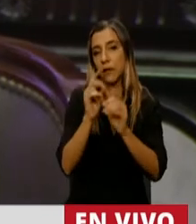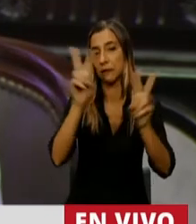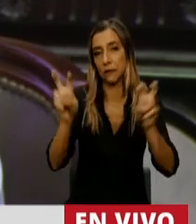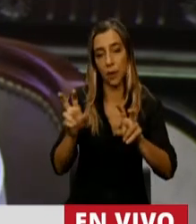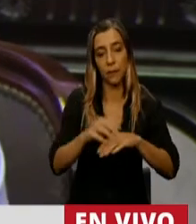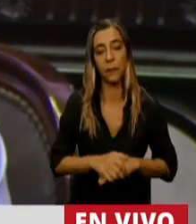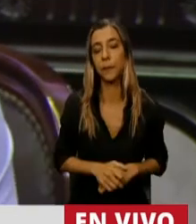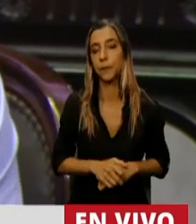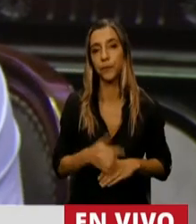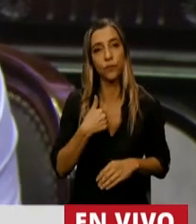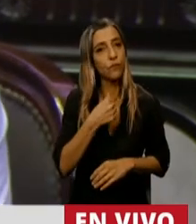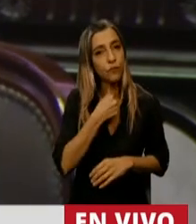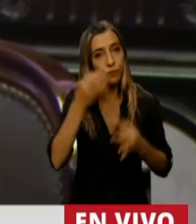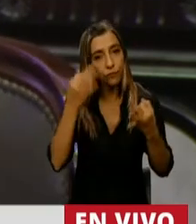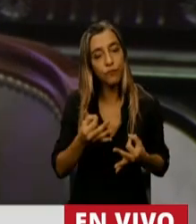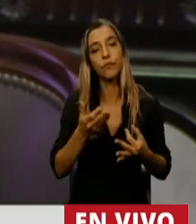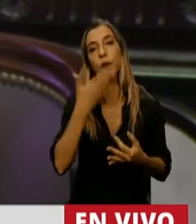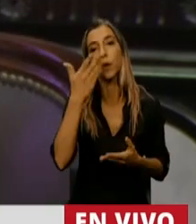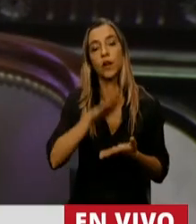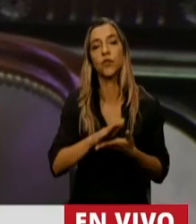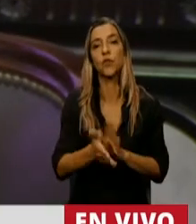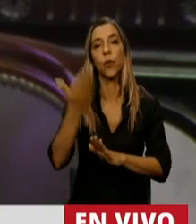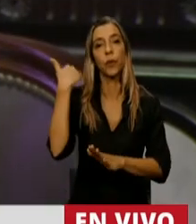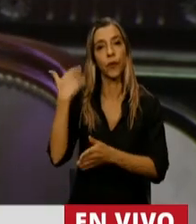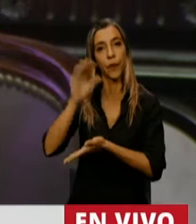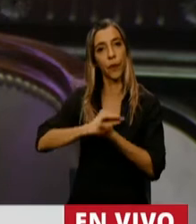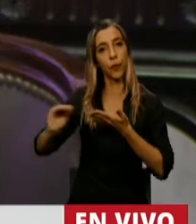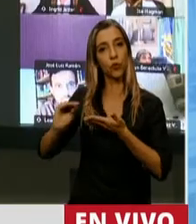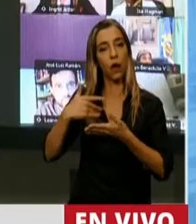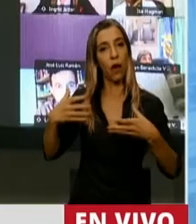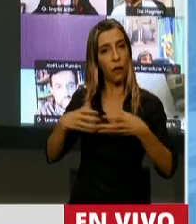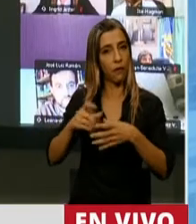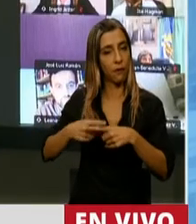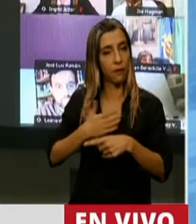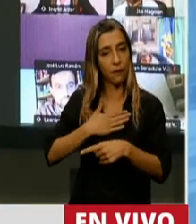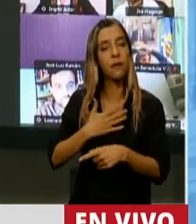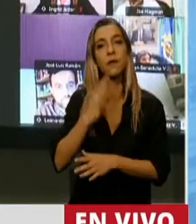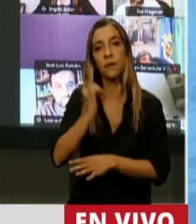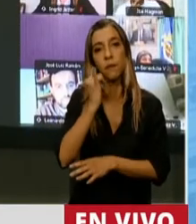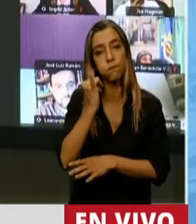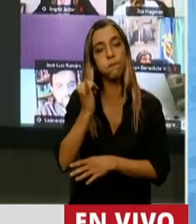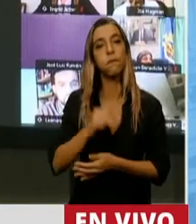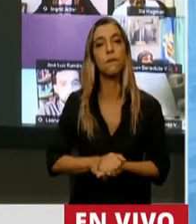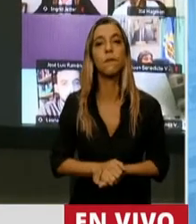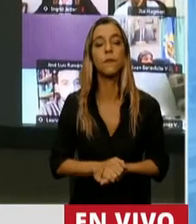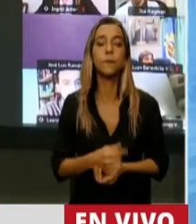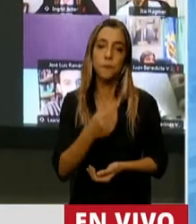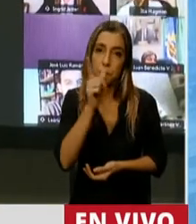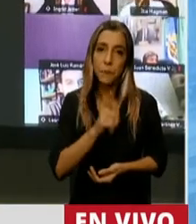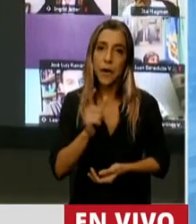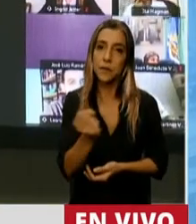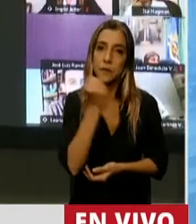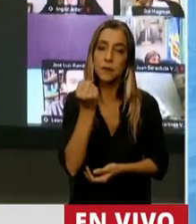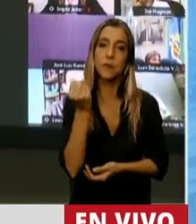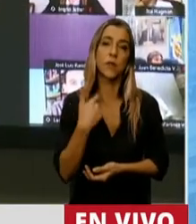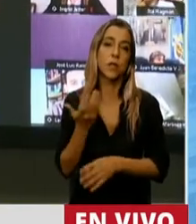hablar sobre algo que dijo una diputada de mi bancada que me parece muy importante y que le voy a pedir al